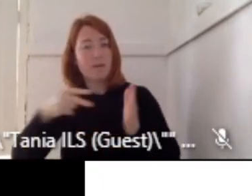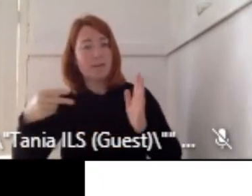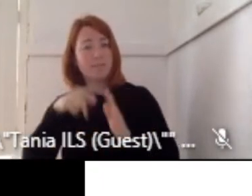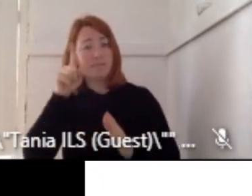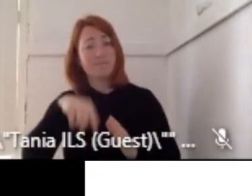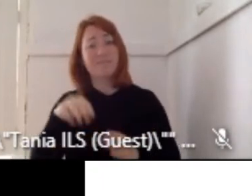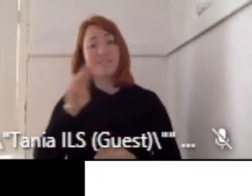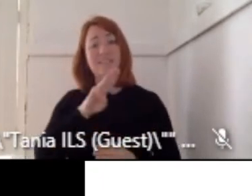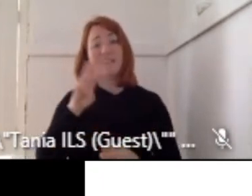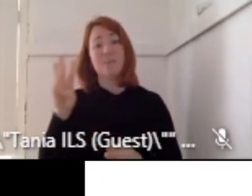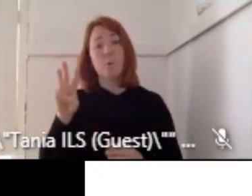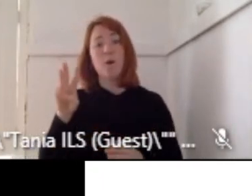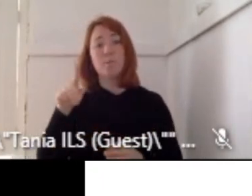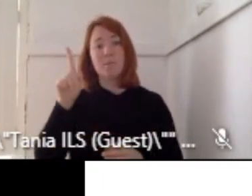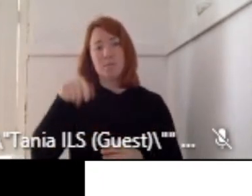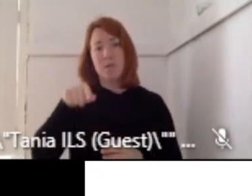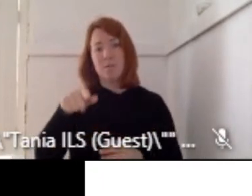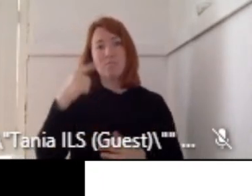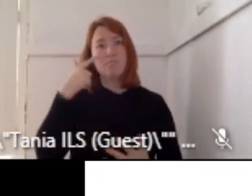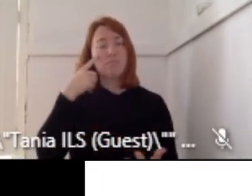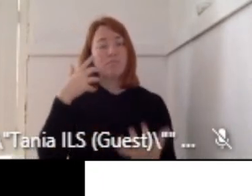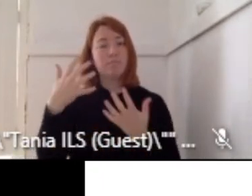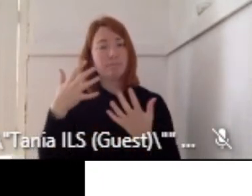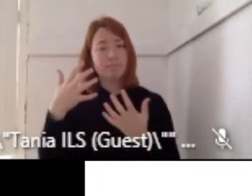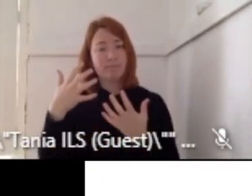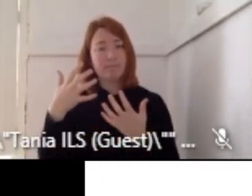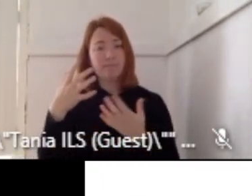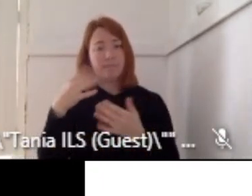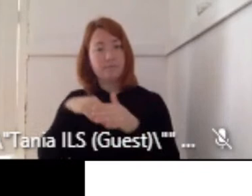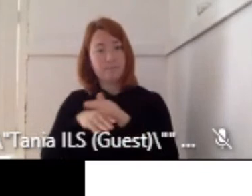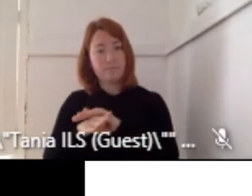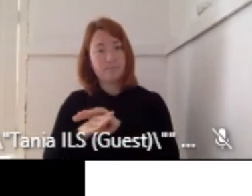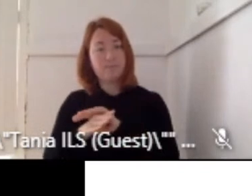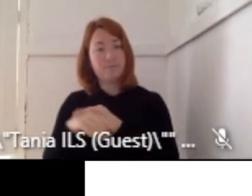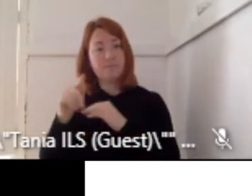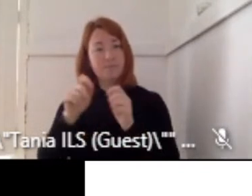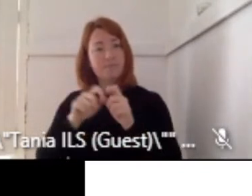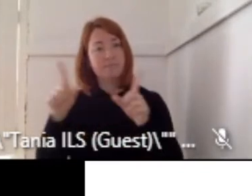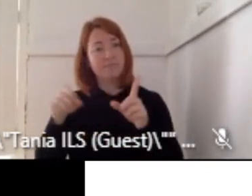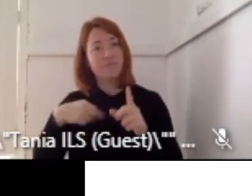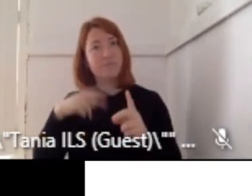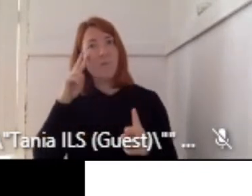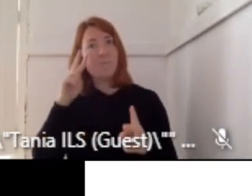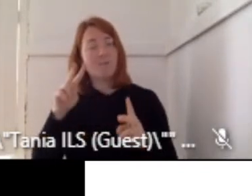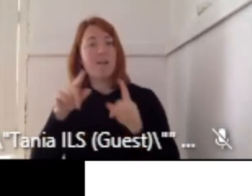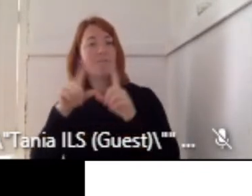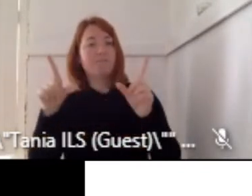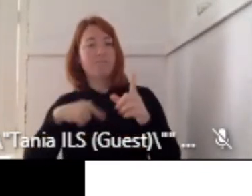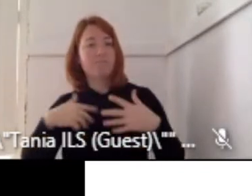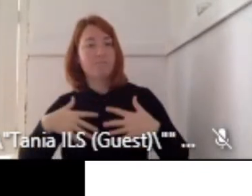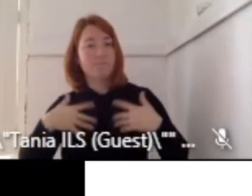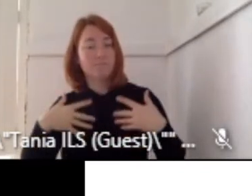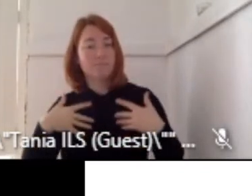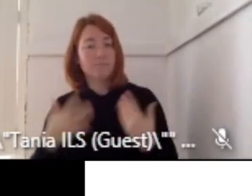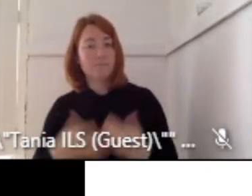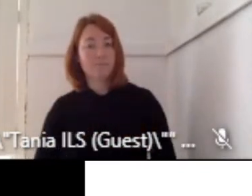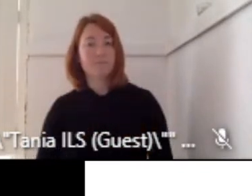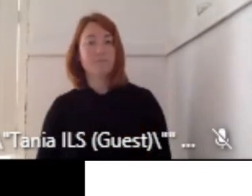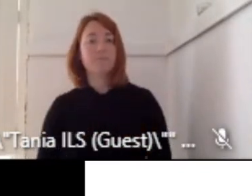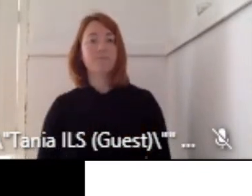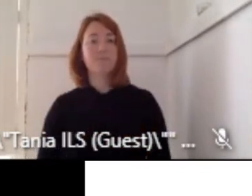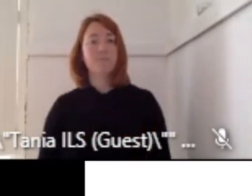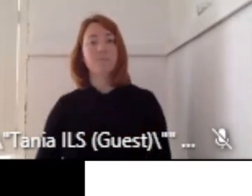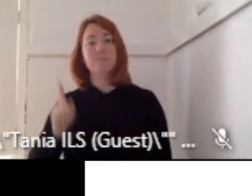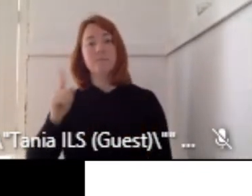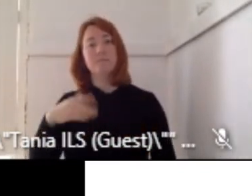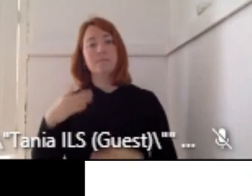de Oriol Bois, Dones Destacadas en Ciencia y Tecnología, que me alegró mucho verla allí. Y hay una entrevista